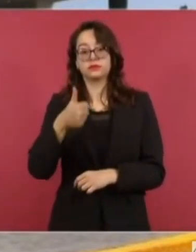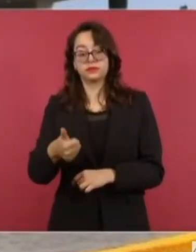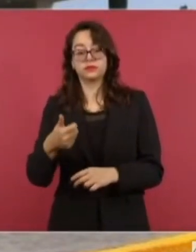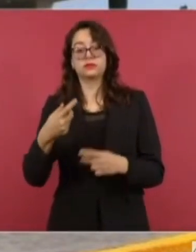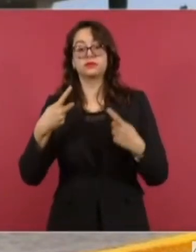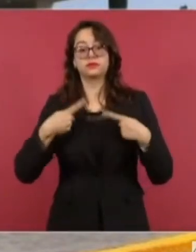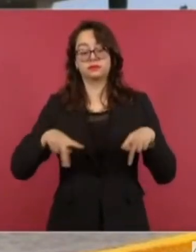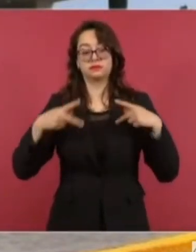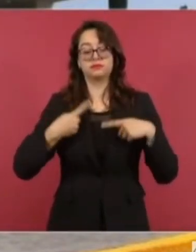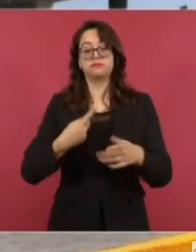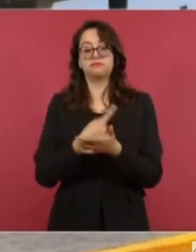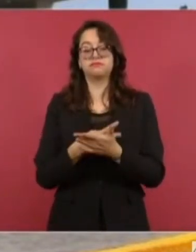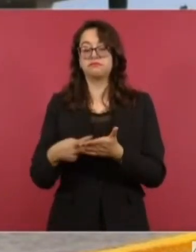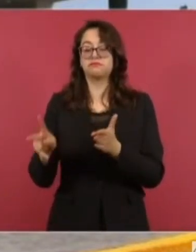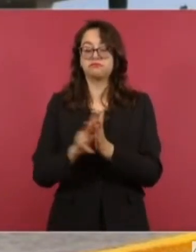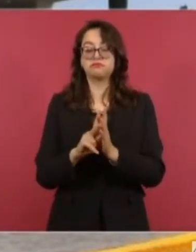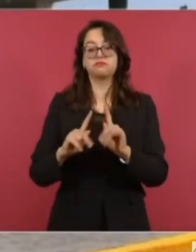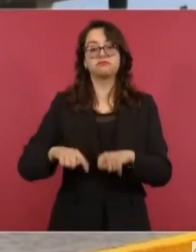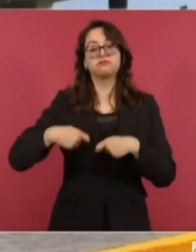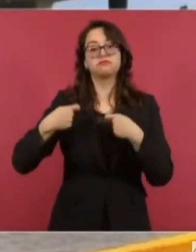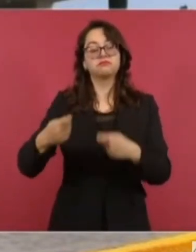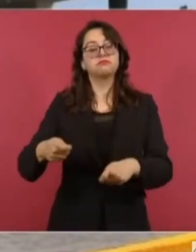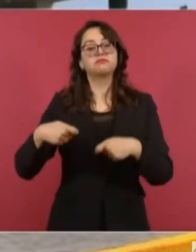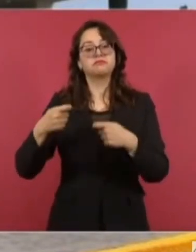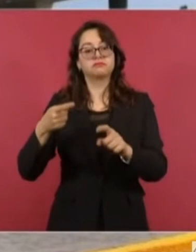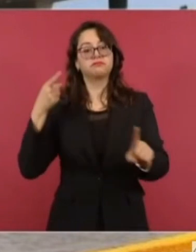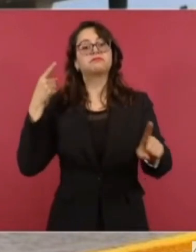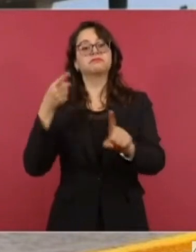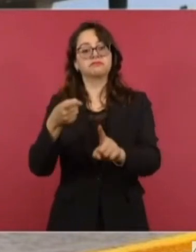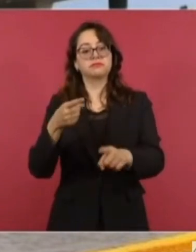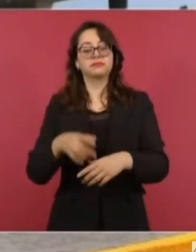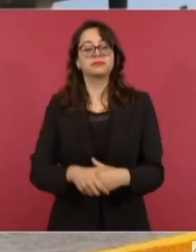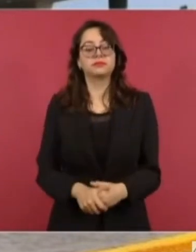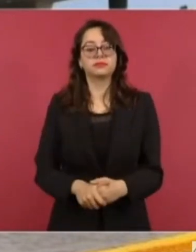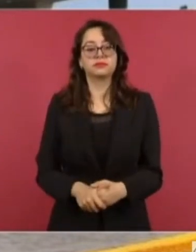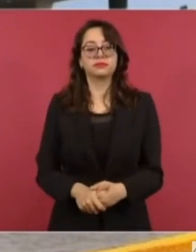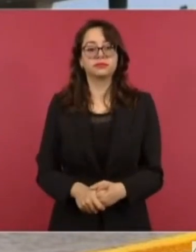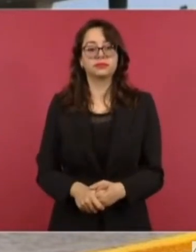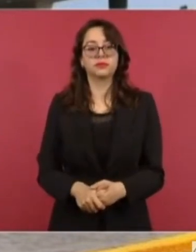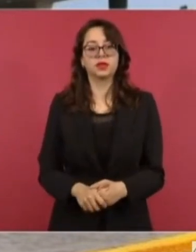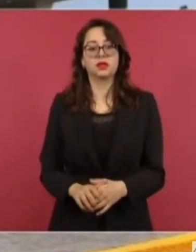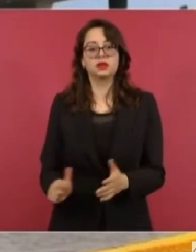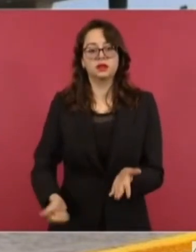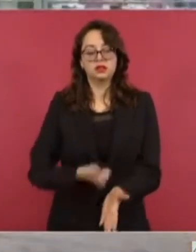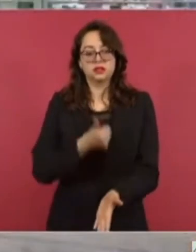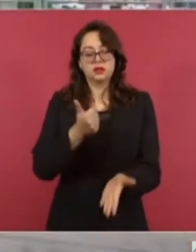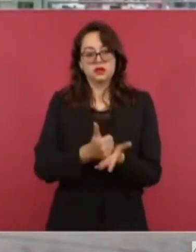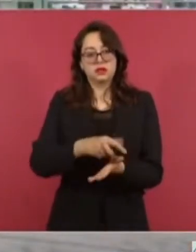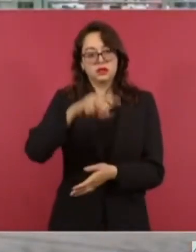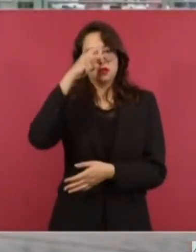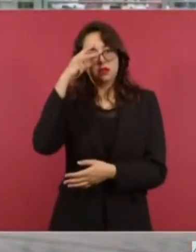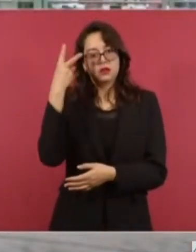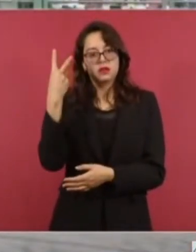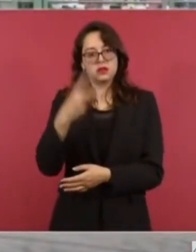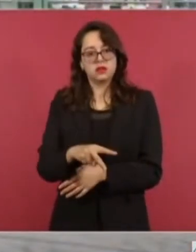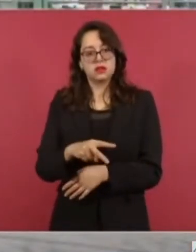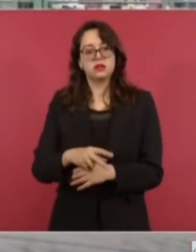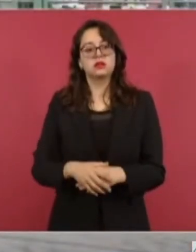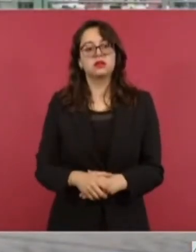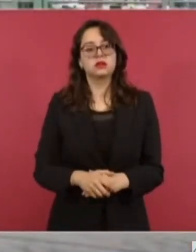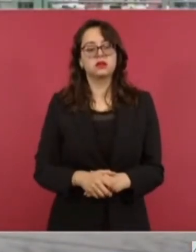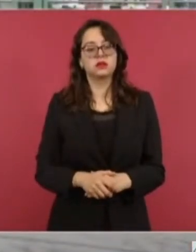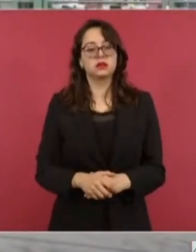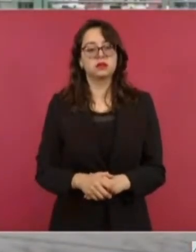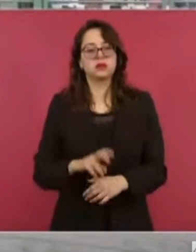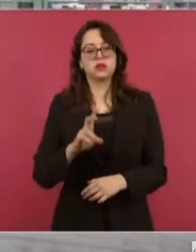salud en el proceso de basificación para el mes de noviembre. En la Ciudad de México tenemos